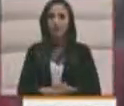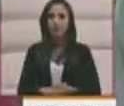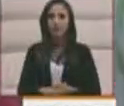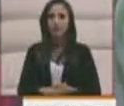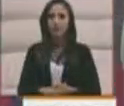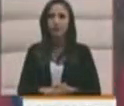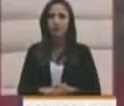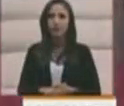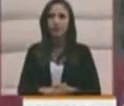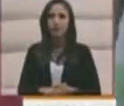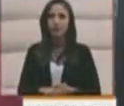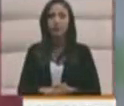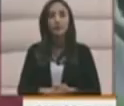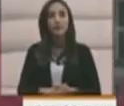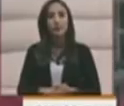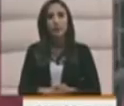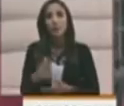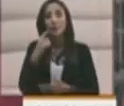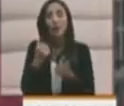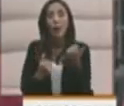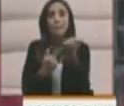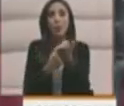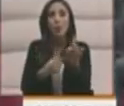Bueno, la apoyo del presidente Nicolás Maduro, que aquí está el pueblo